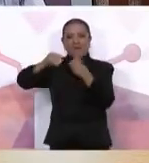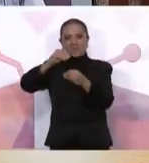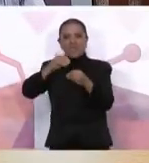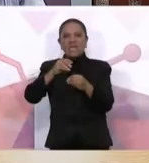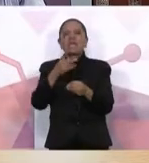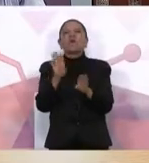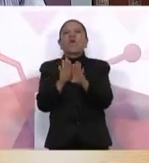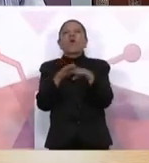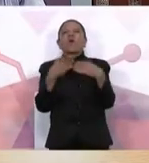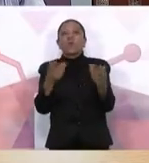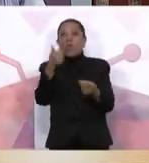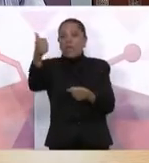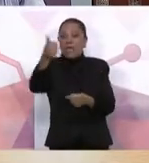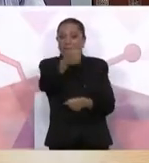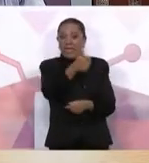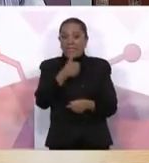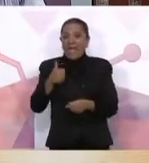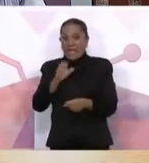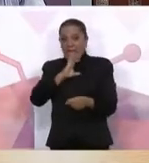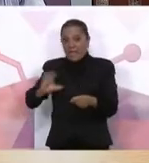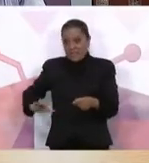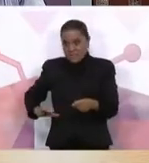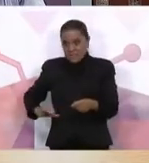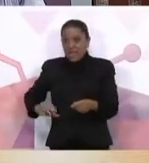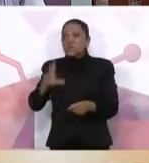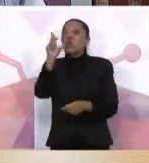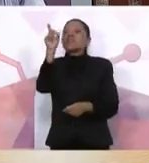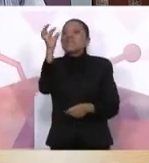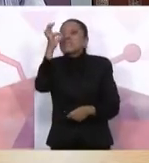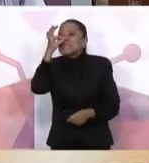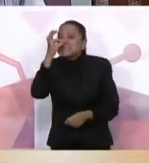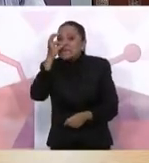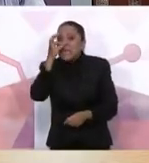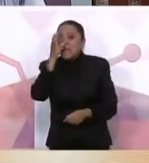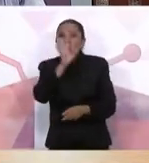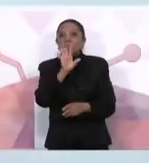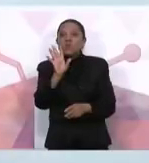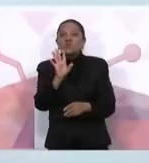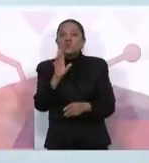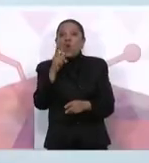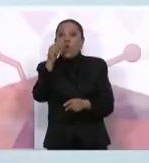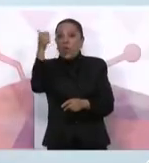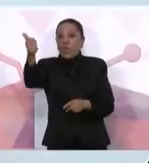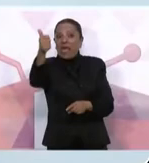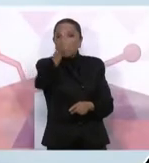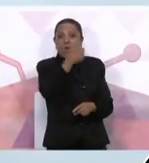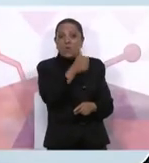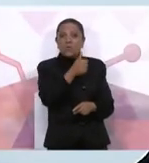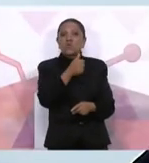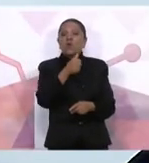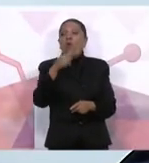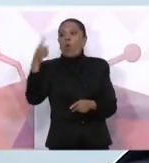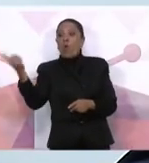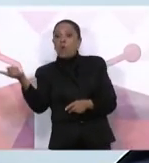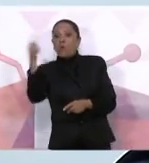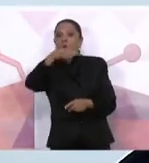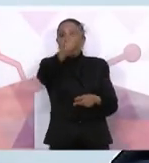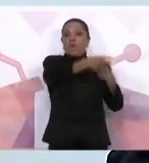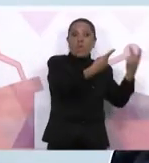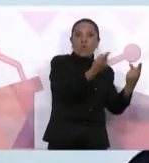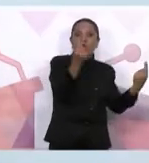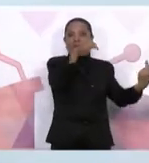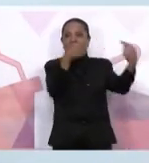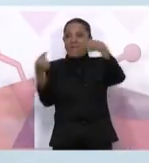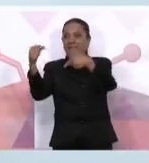candidato planteara en 30 segundos de manera directa una pregunta a otro de los candidatos el orden de